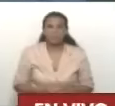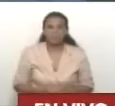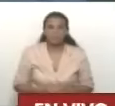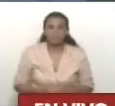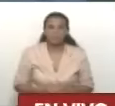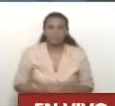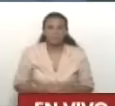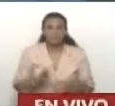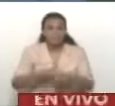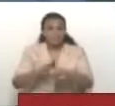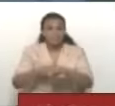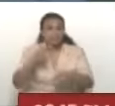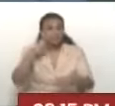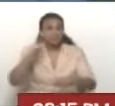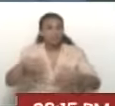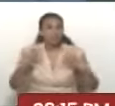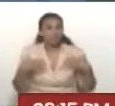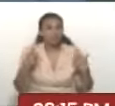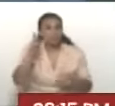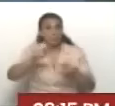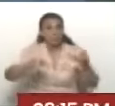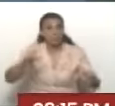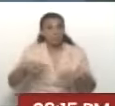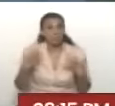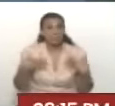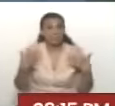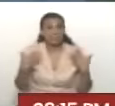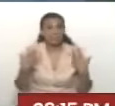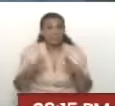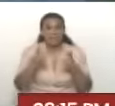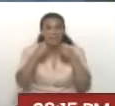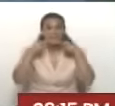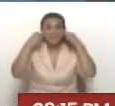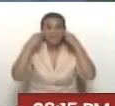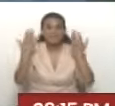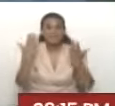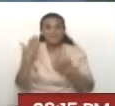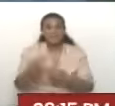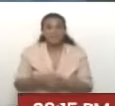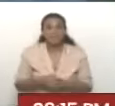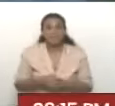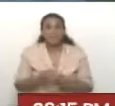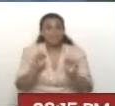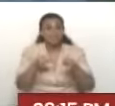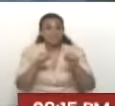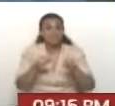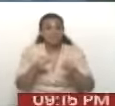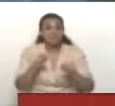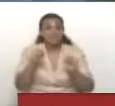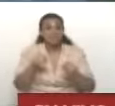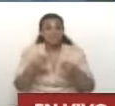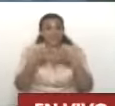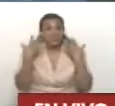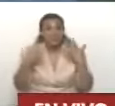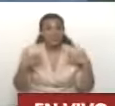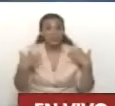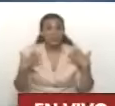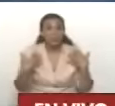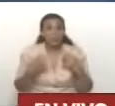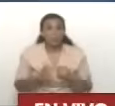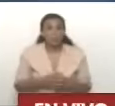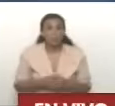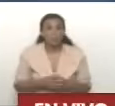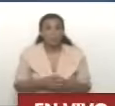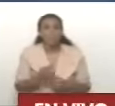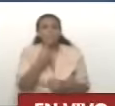Mira, vale, están animados, ¿verdad? Sí, comandante, sí, presidente Obrero, estamos aquí animados.